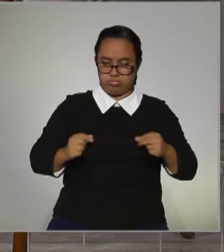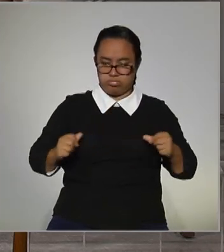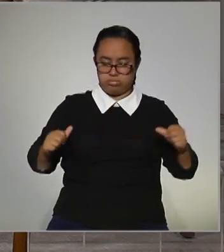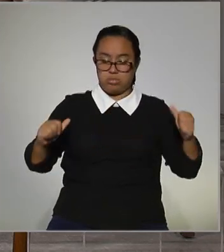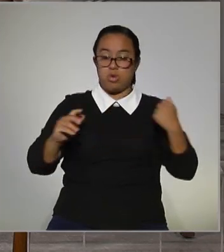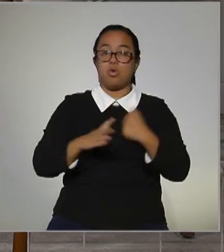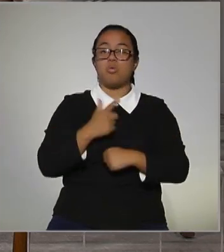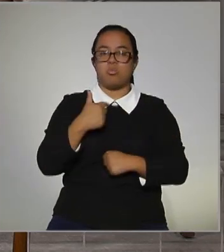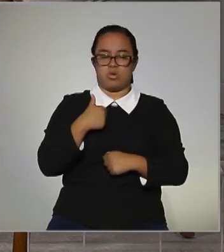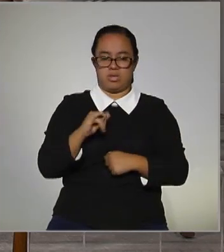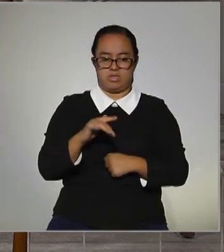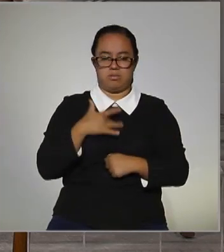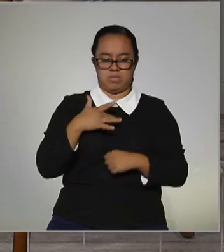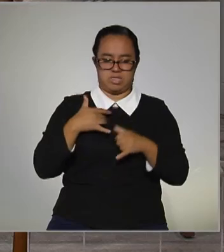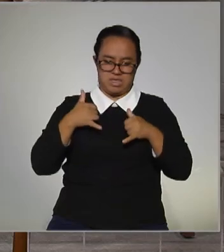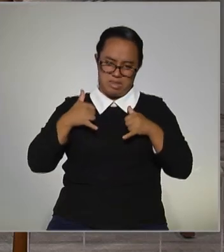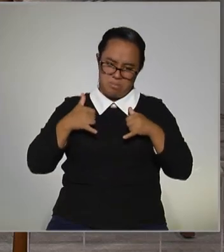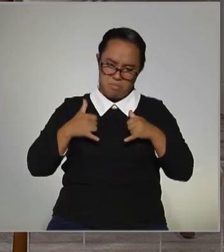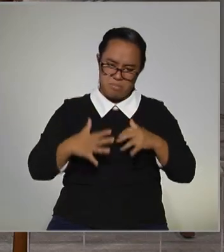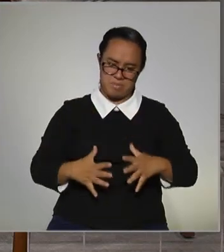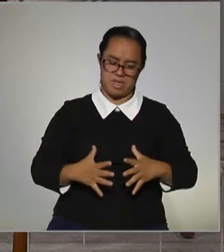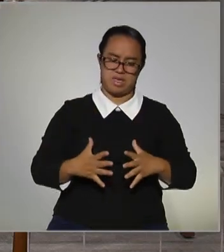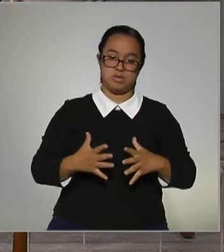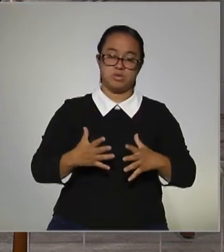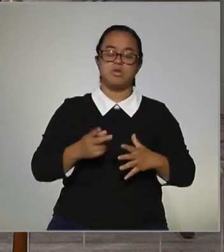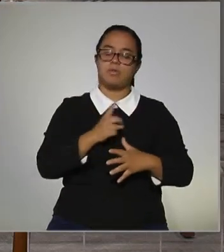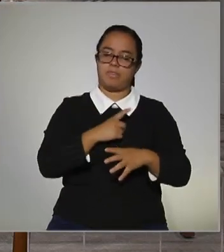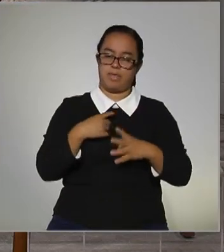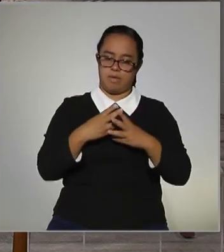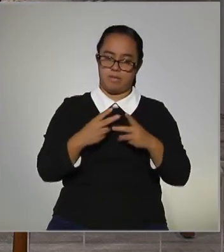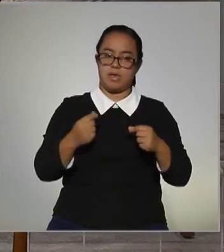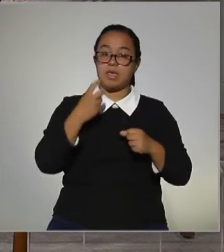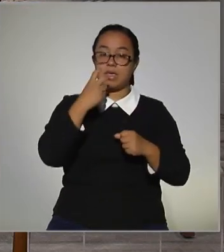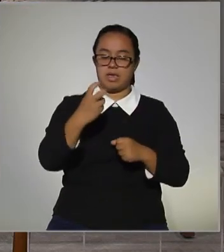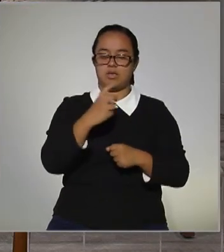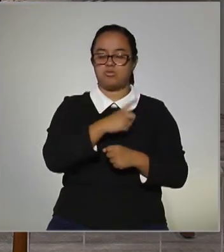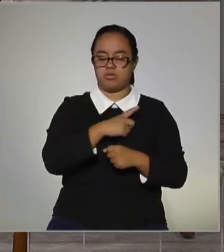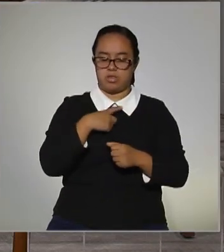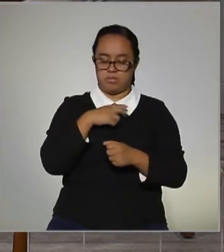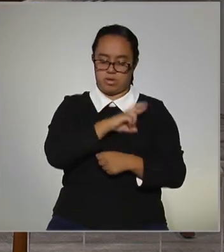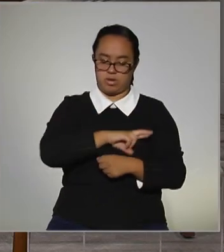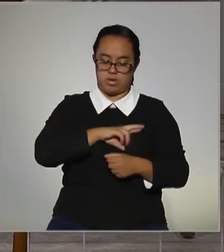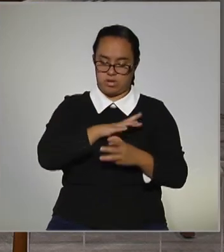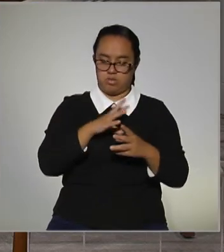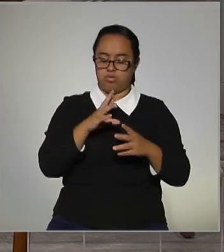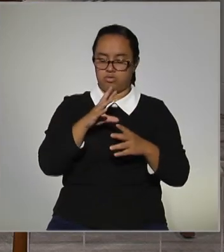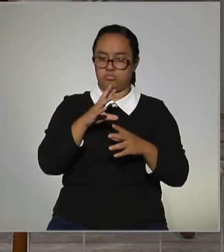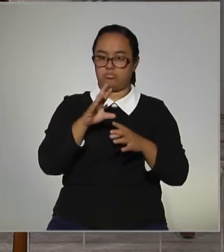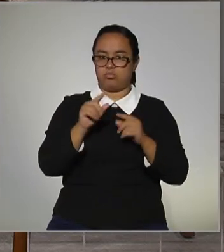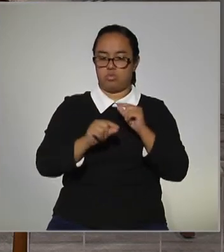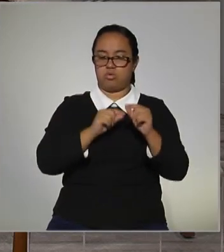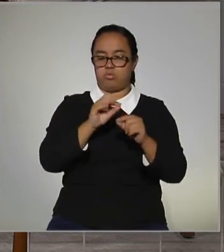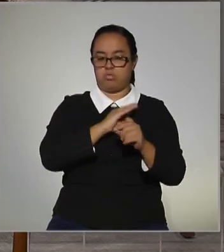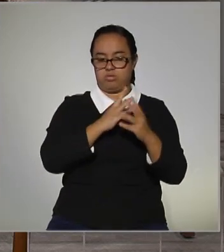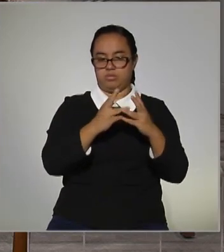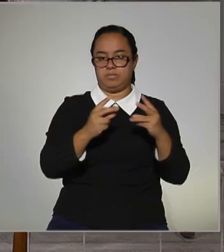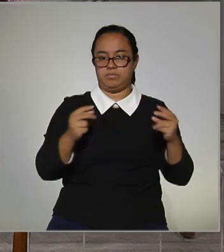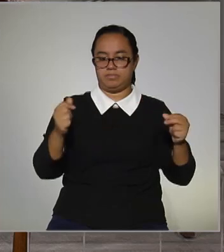sí me está pesando, ¿no? Por lo tanto, de ahí viene la resolución de los resentimientos. Mencionábamos otra cosa, por